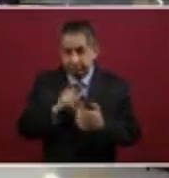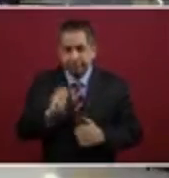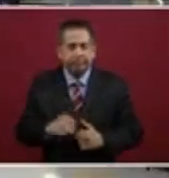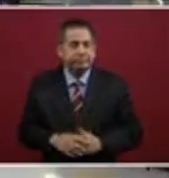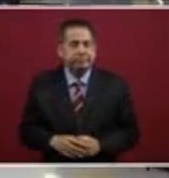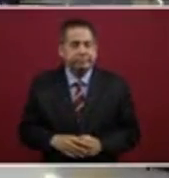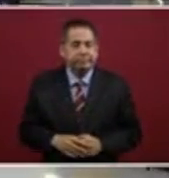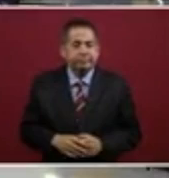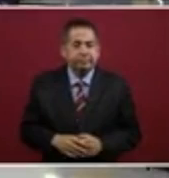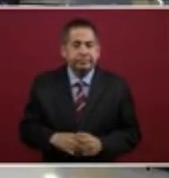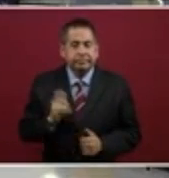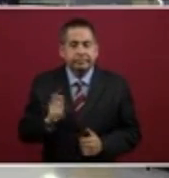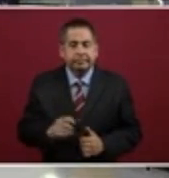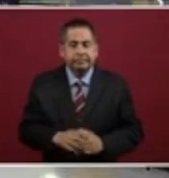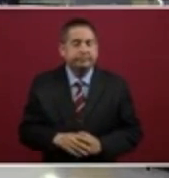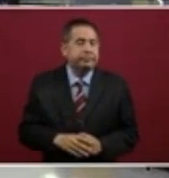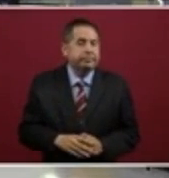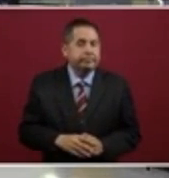Que